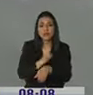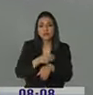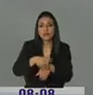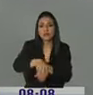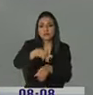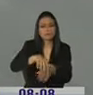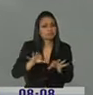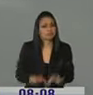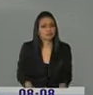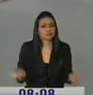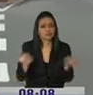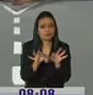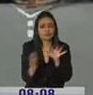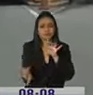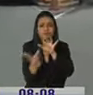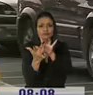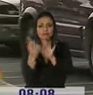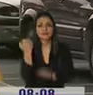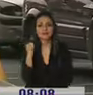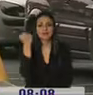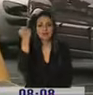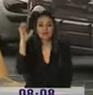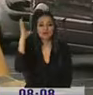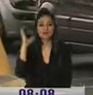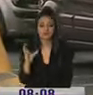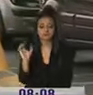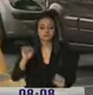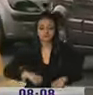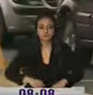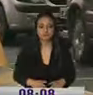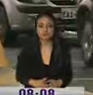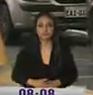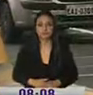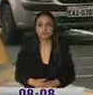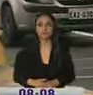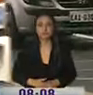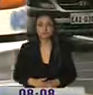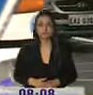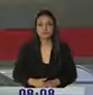importante arteria vial que conecta a la sierra con la costa. En Quito informó Adriana Rojas.